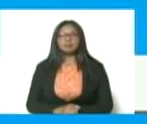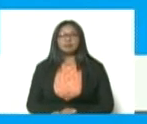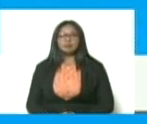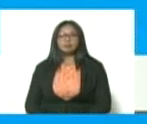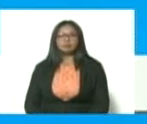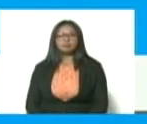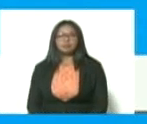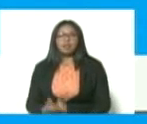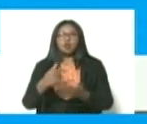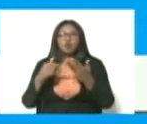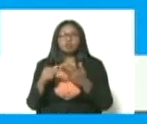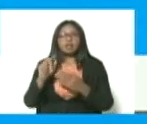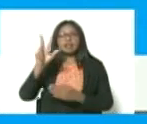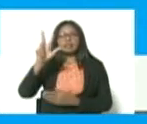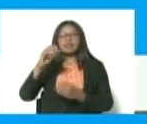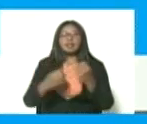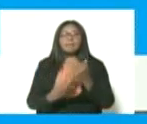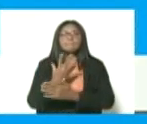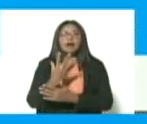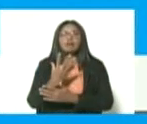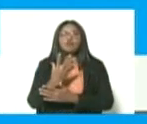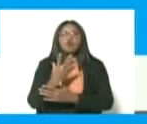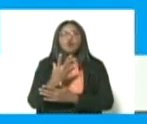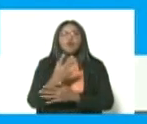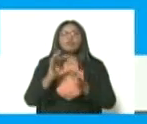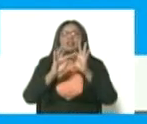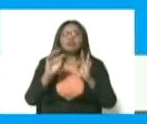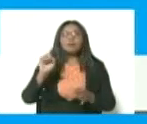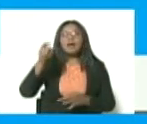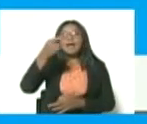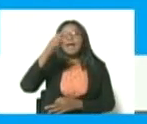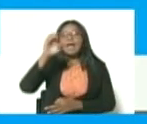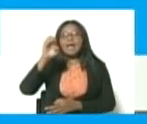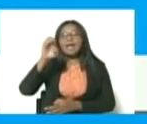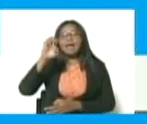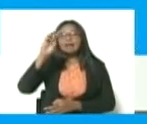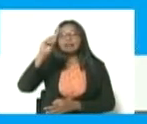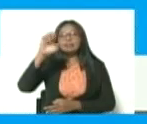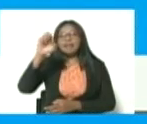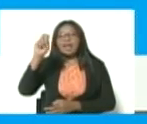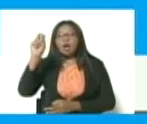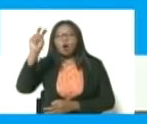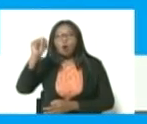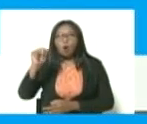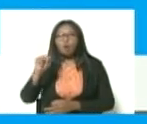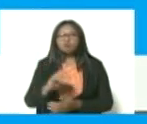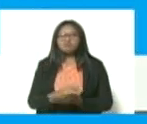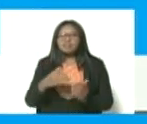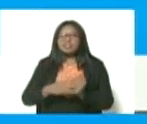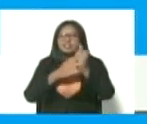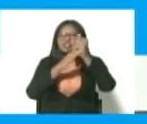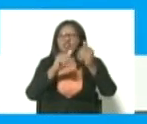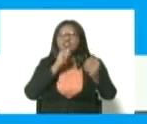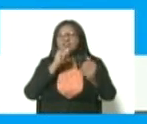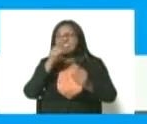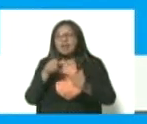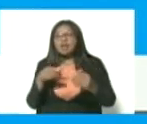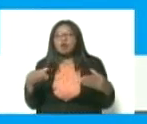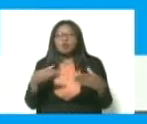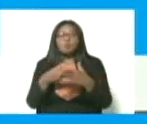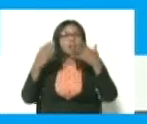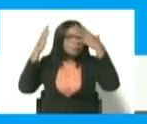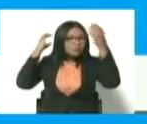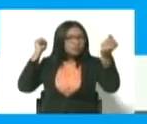invasión a Venezuela del 3 de mayo en la Operación Gedeón. Esa Operación Gedeón se dirigió con la participación del